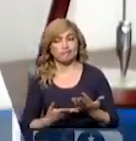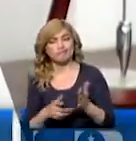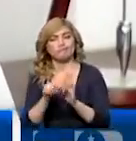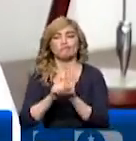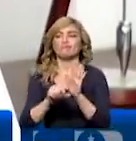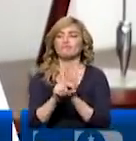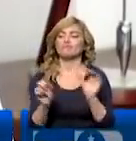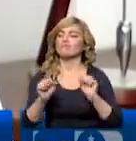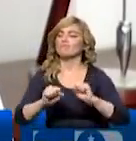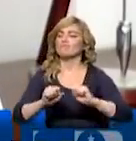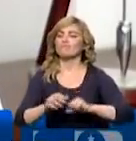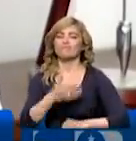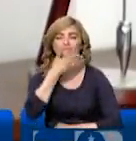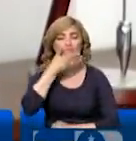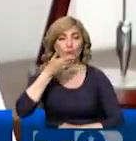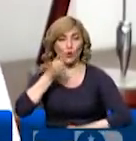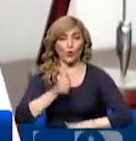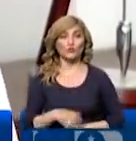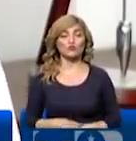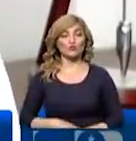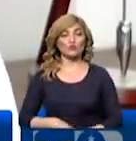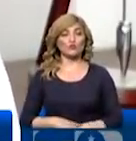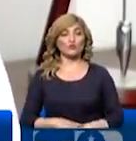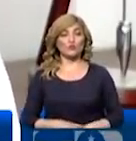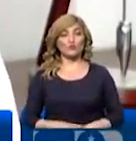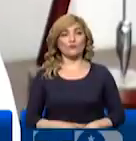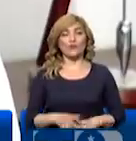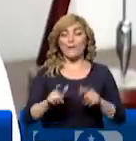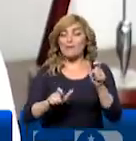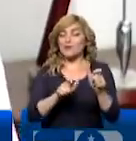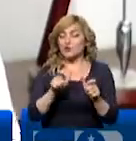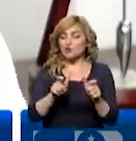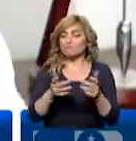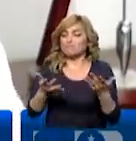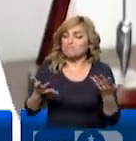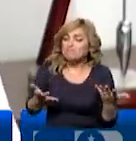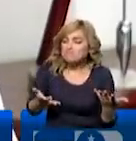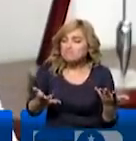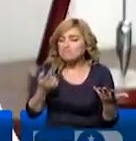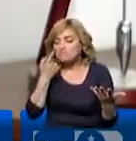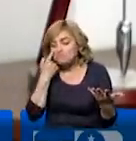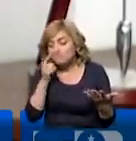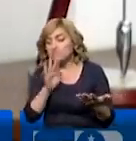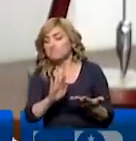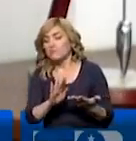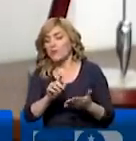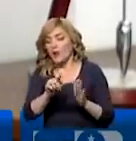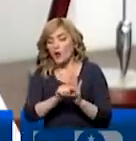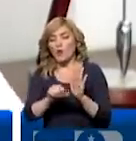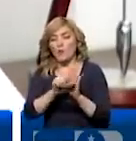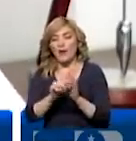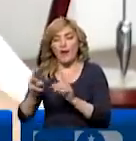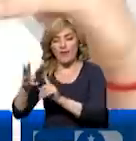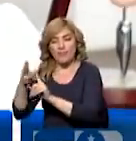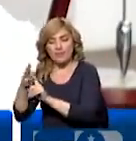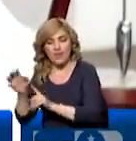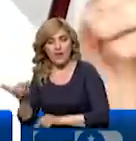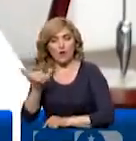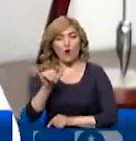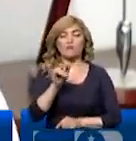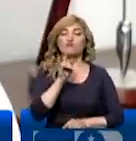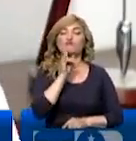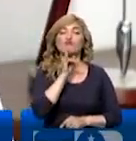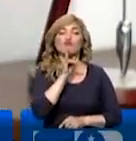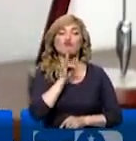ofertas pueden ser mejores, pero también la ciudadanía tiene que tener en cuenta que para tener los mismos precios que vemos por internet que hay en Estados Unidos,